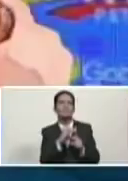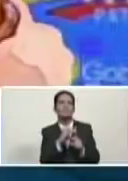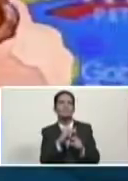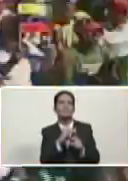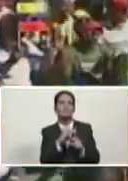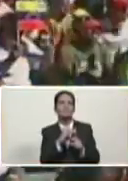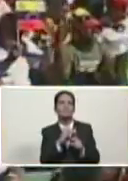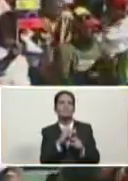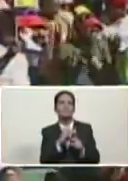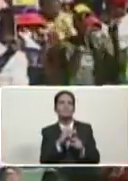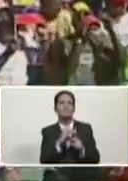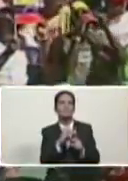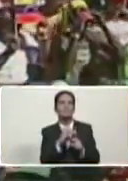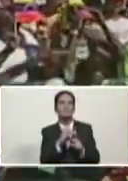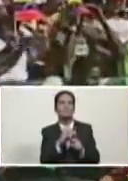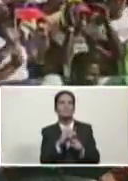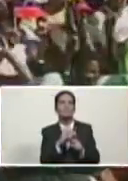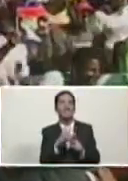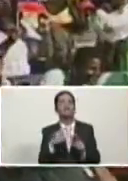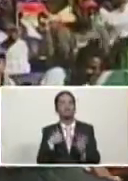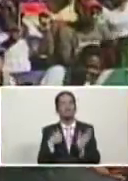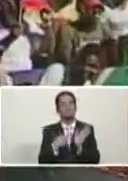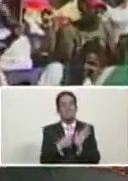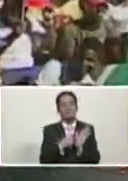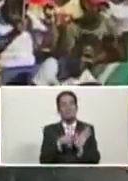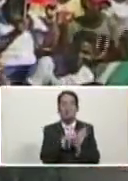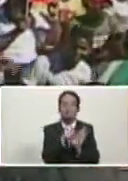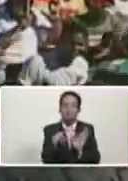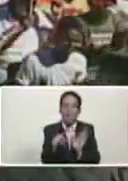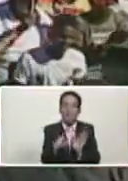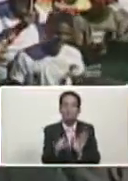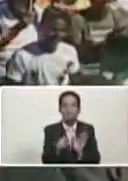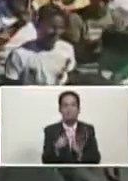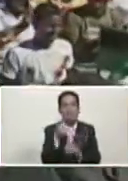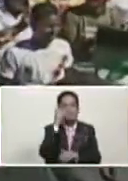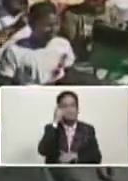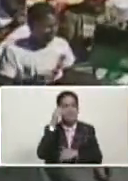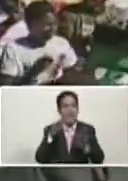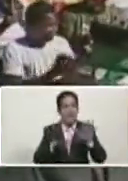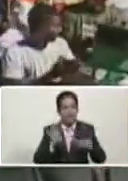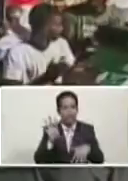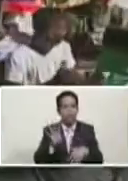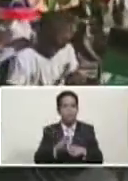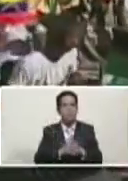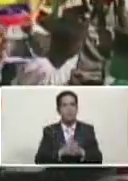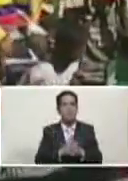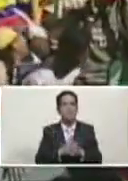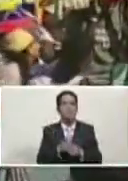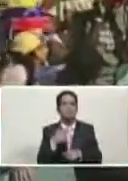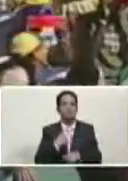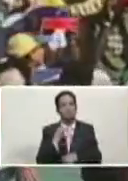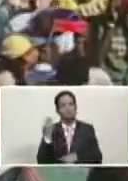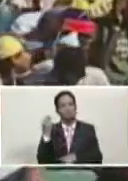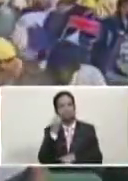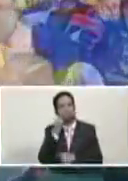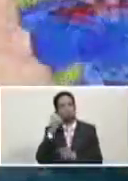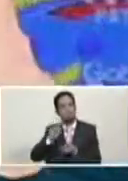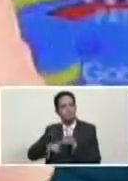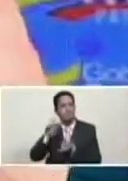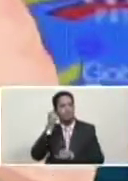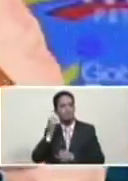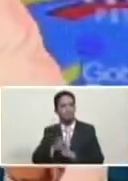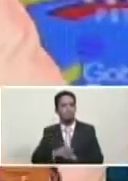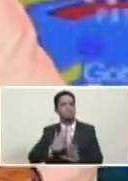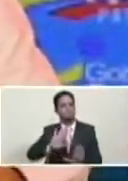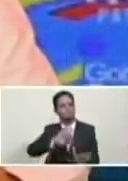El 14. Se los debo el 14. le